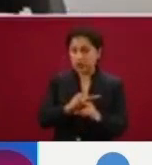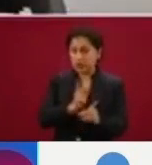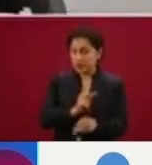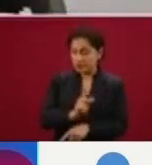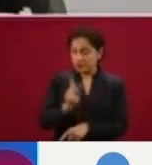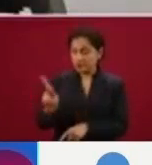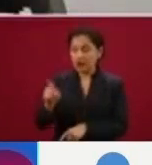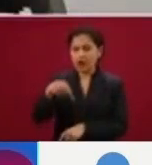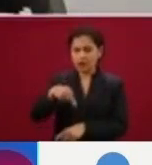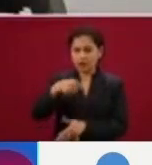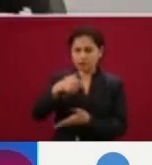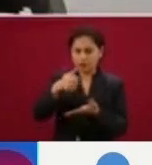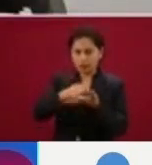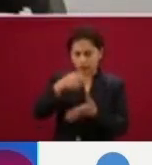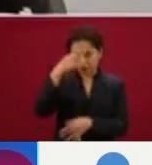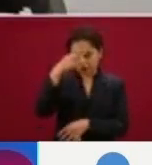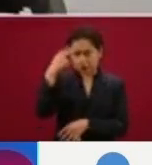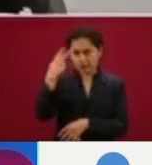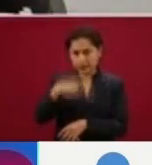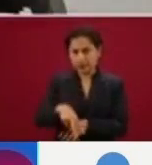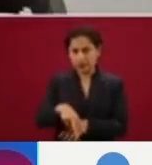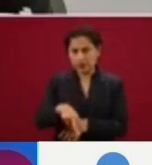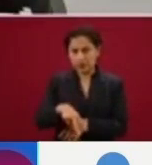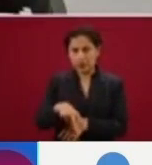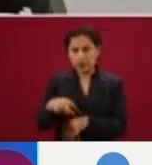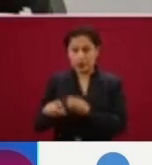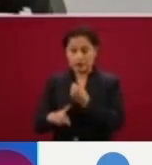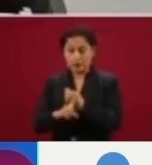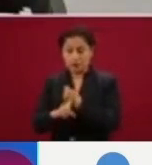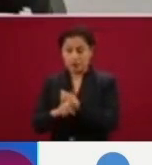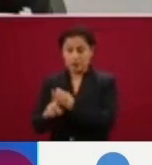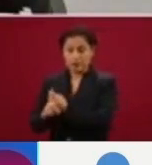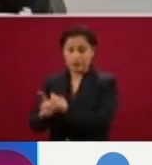aquí en la Ciudad de México.